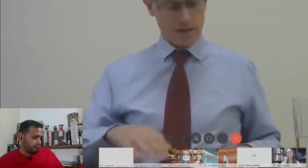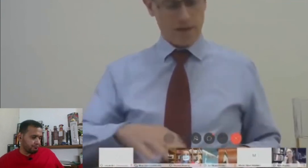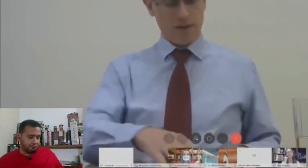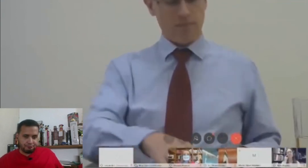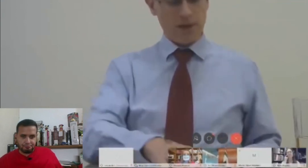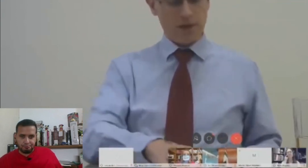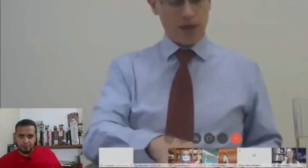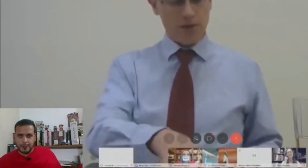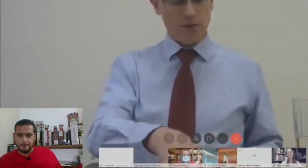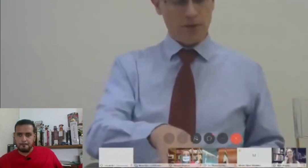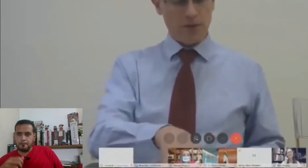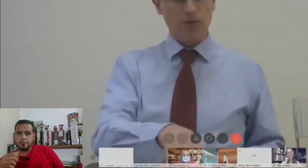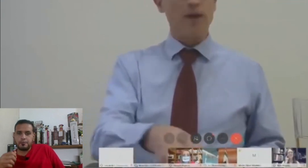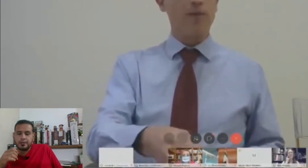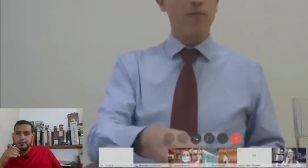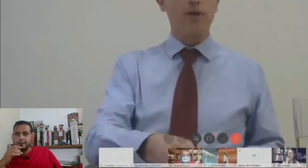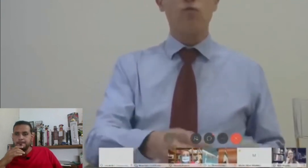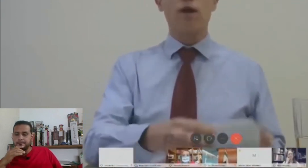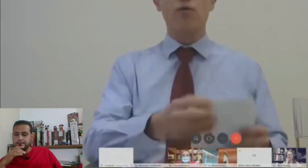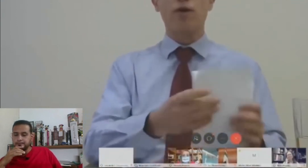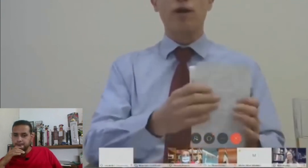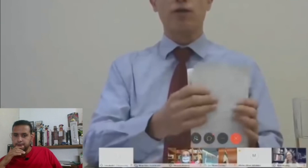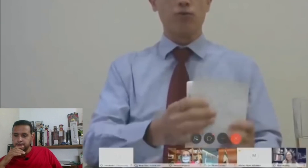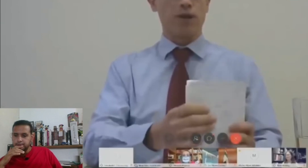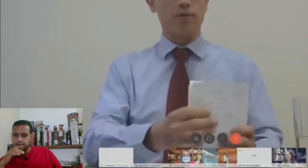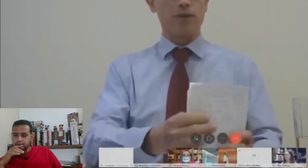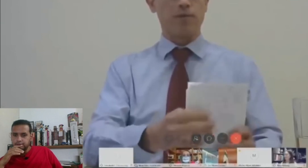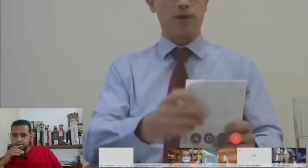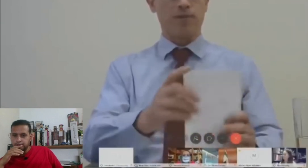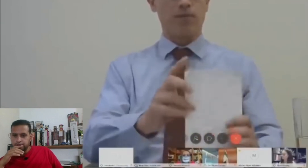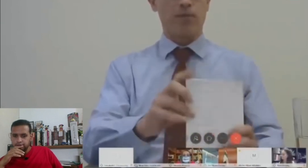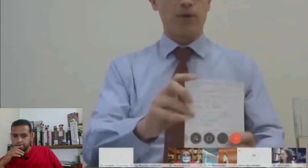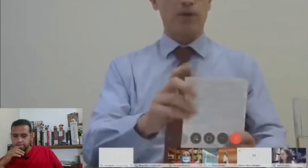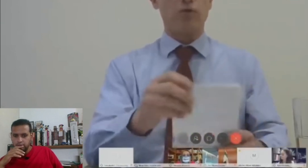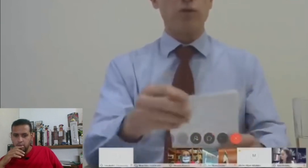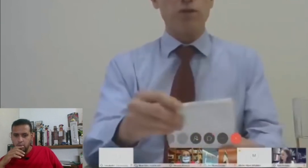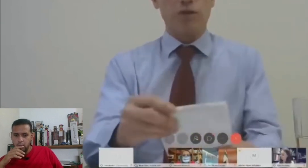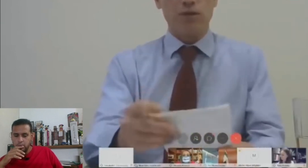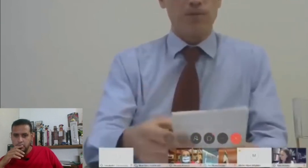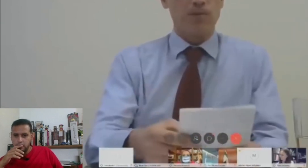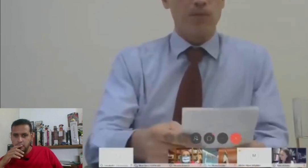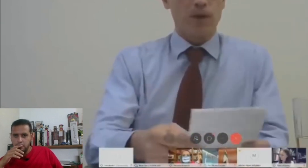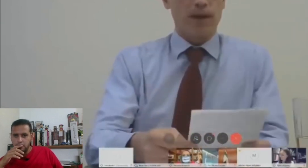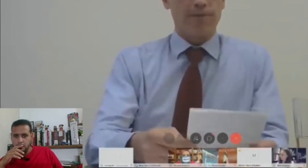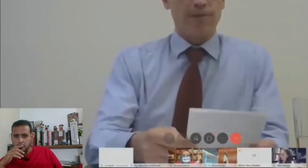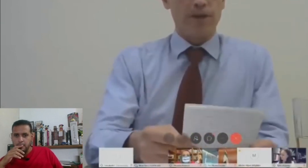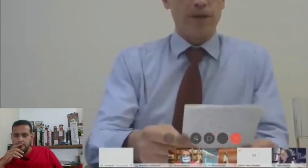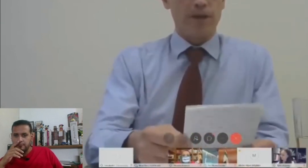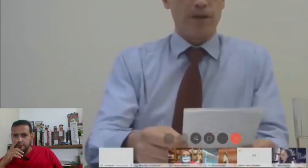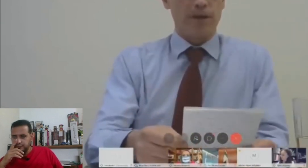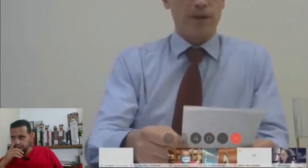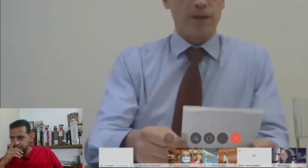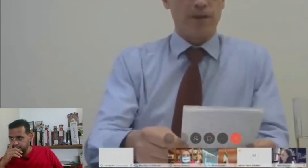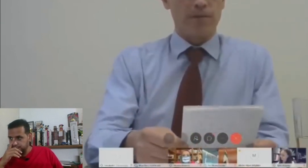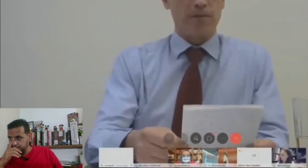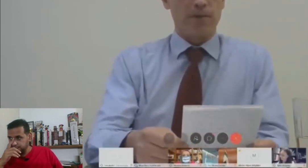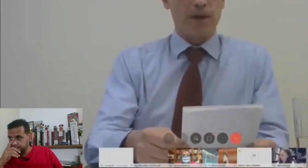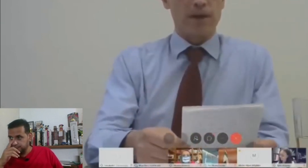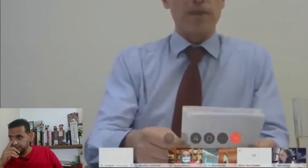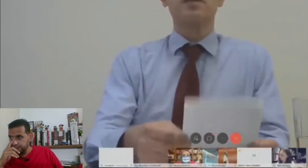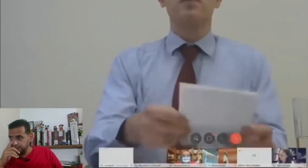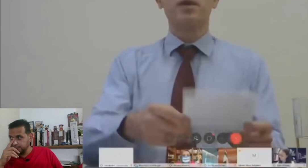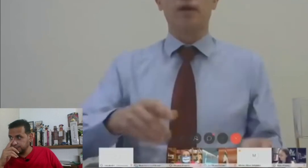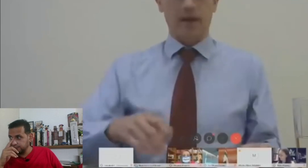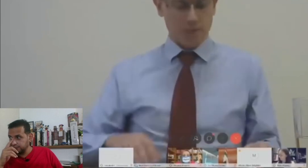fallecidas por COVID-19, quienes indicaron que el subsecretario de Salud incurrió en una falta de deber de cuidado, negligencia e